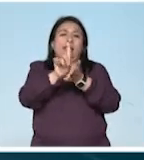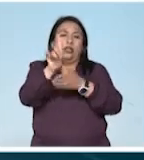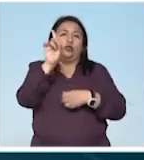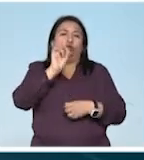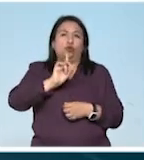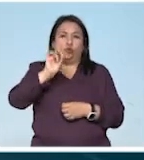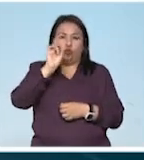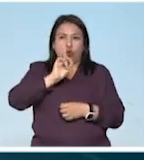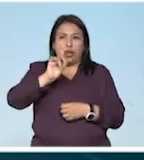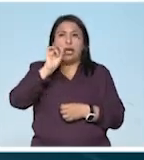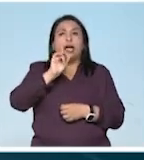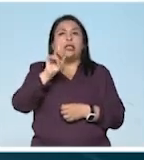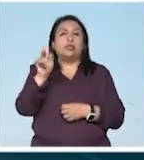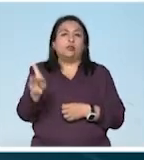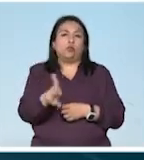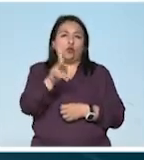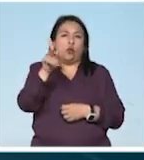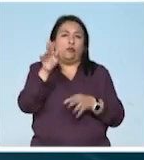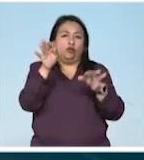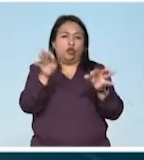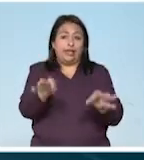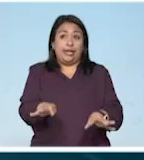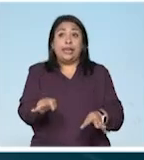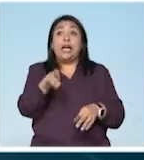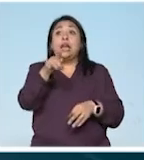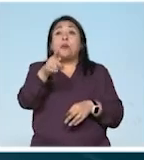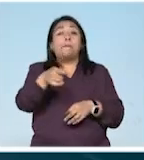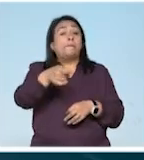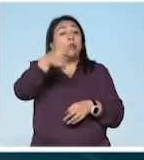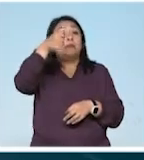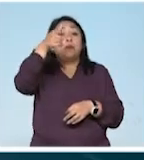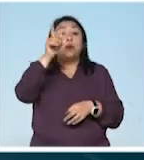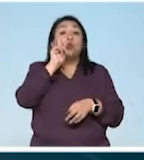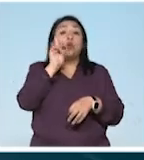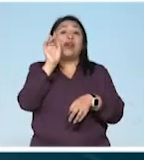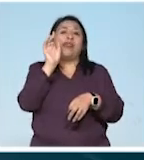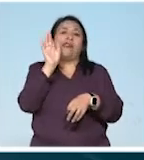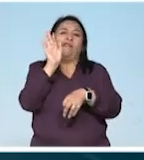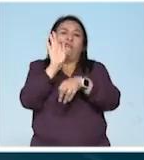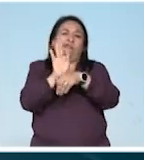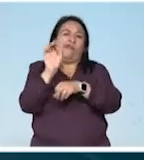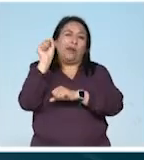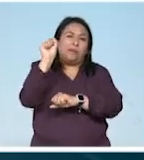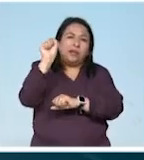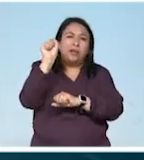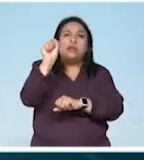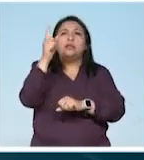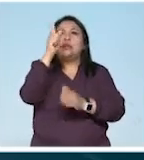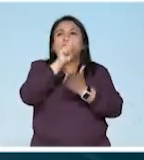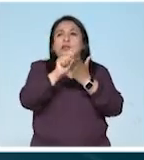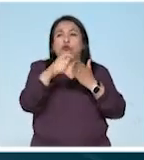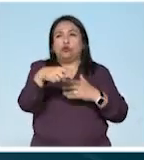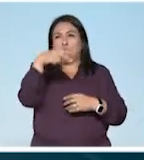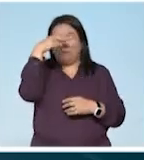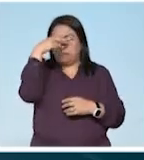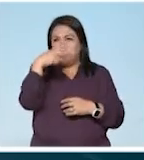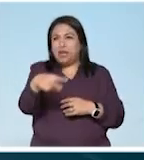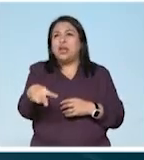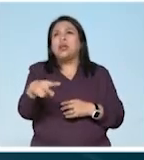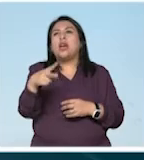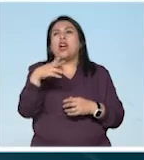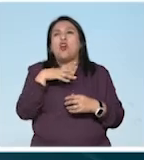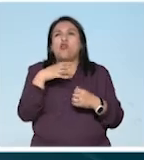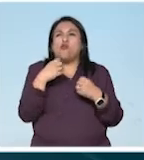las mujeres y pueblos originarios. Fue la primera feminista entre las escritoras mexicanas que con